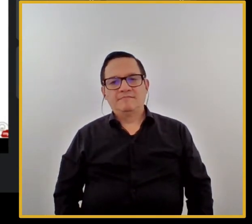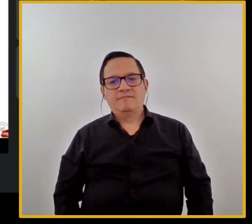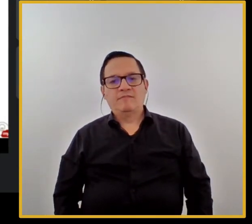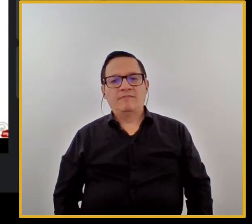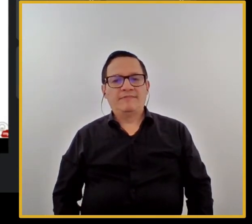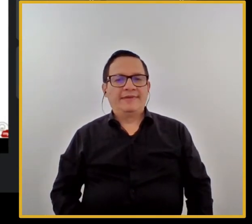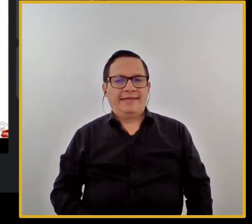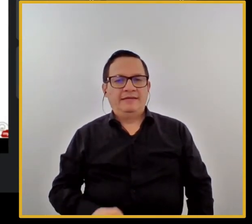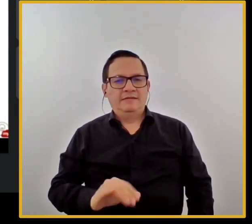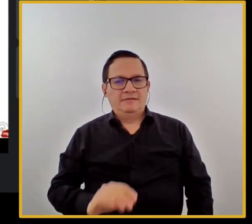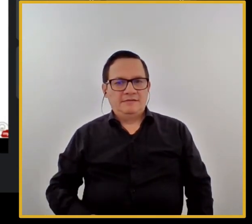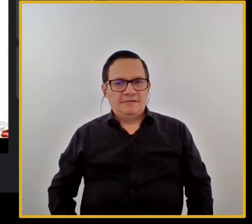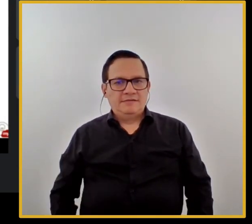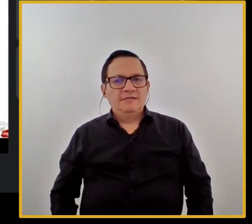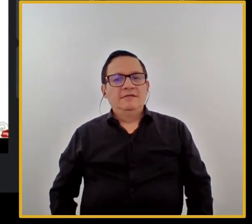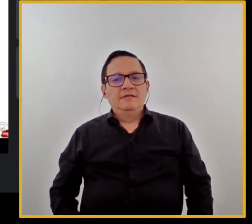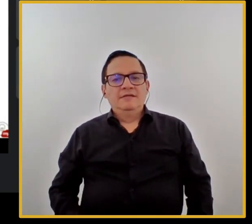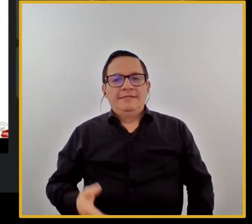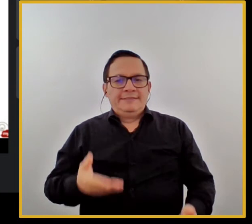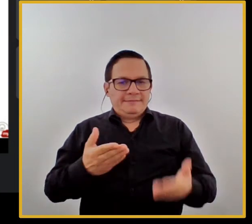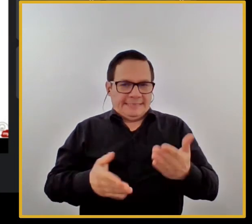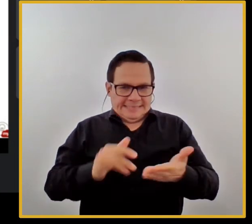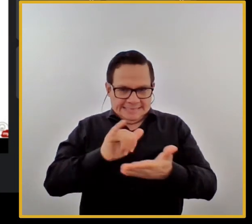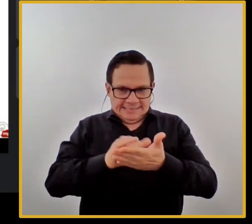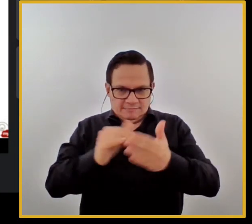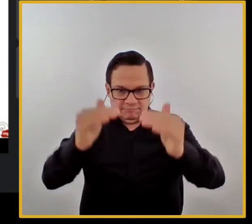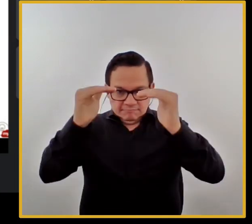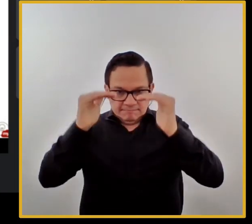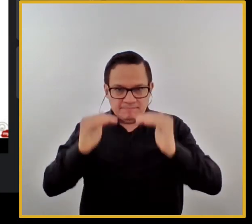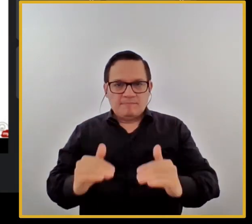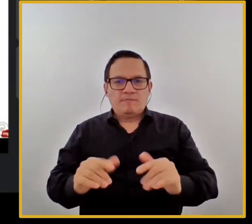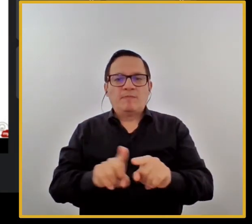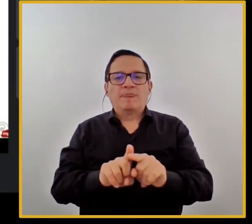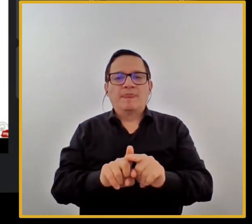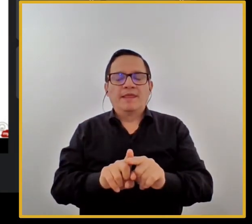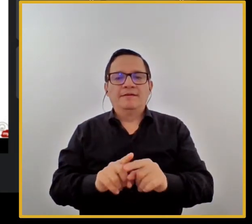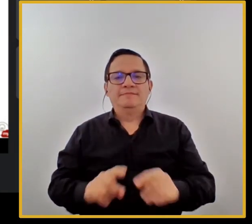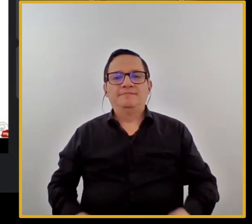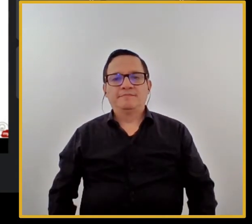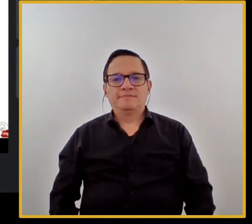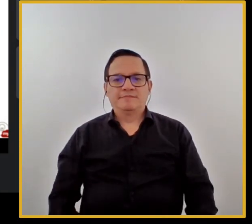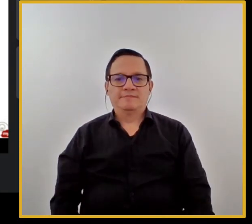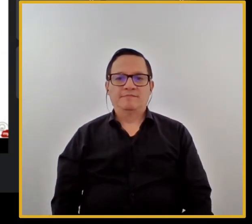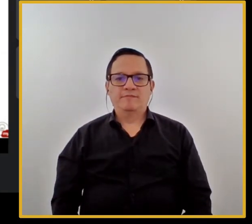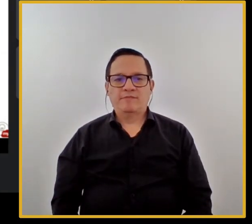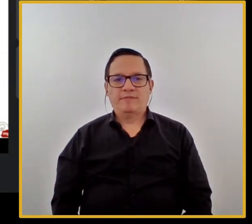esto me quedaría como menos, si lo hacemos